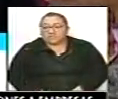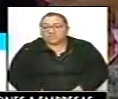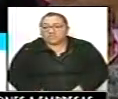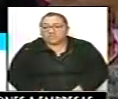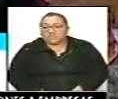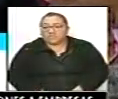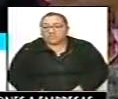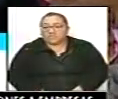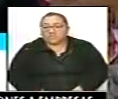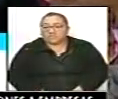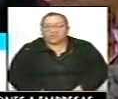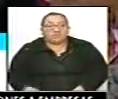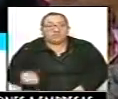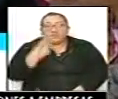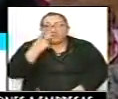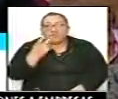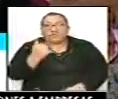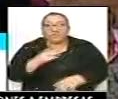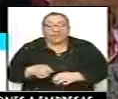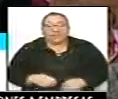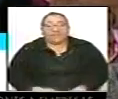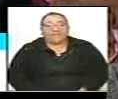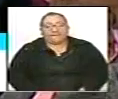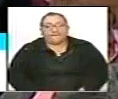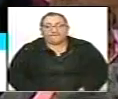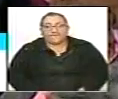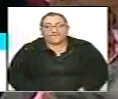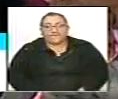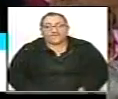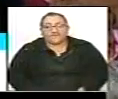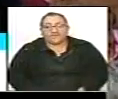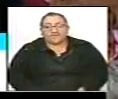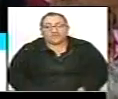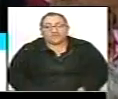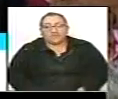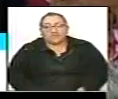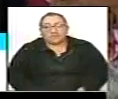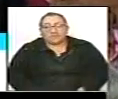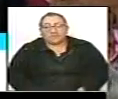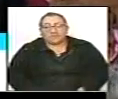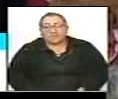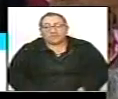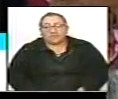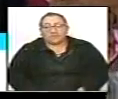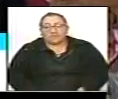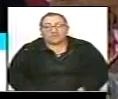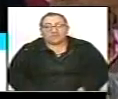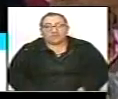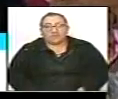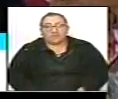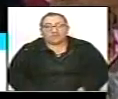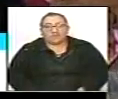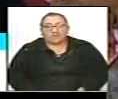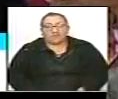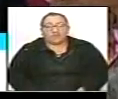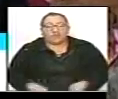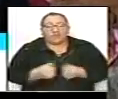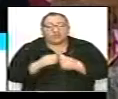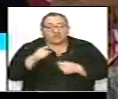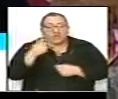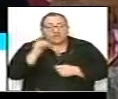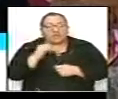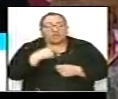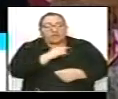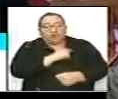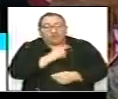No se ve que haya una propuesta que vaya con este precepto, el de